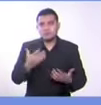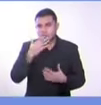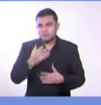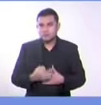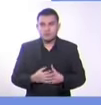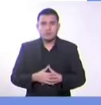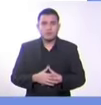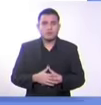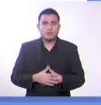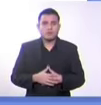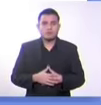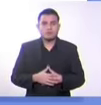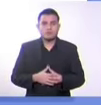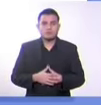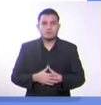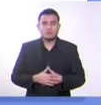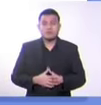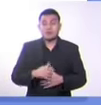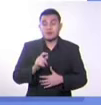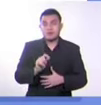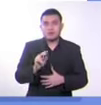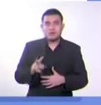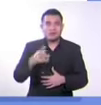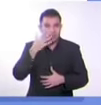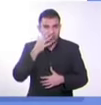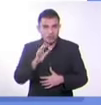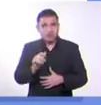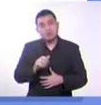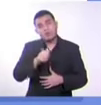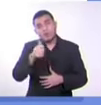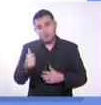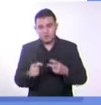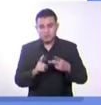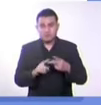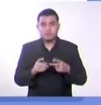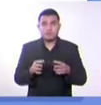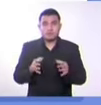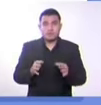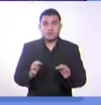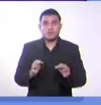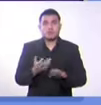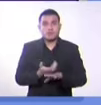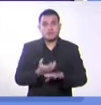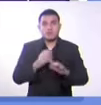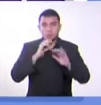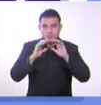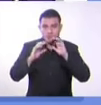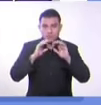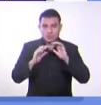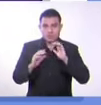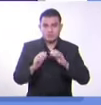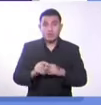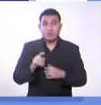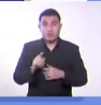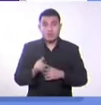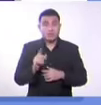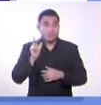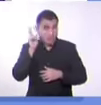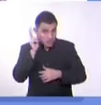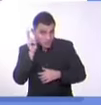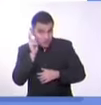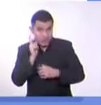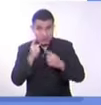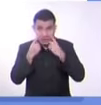Exactamente. Muy bien. La televisión, por ejemplo, es otro medio de comunicación. Y ese ya es audiovisual.